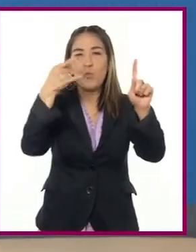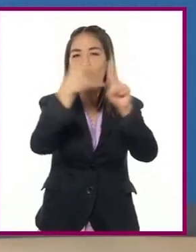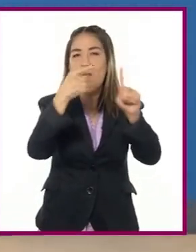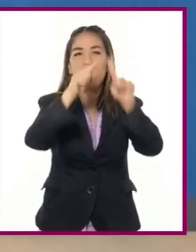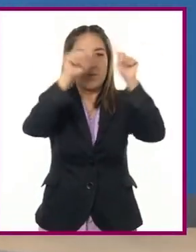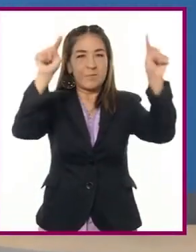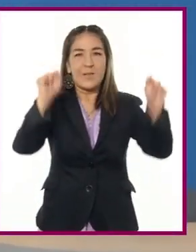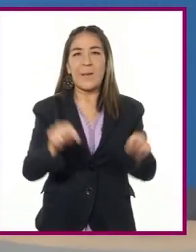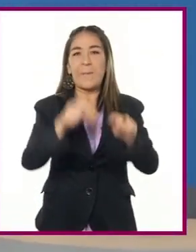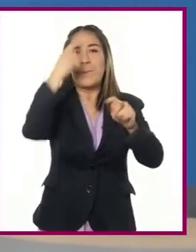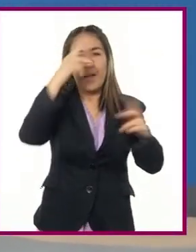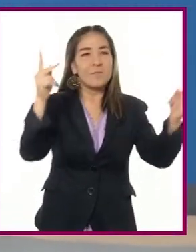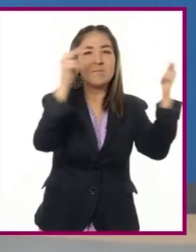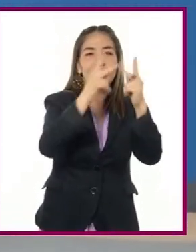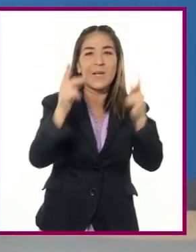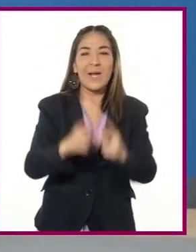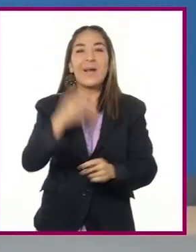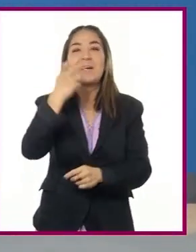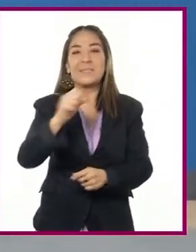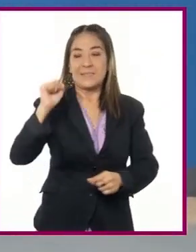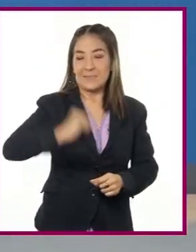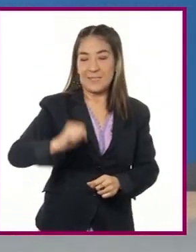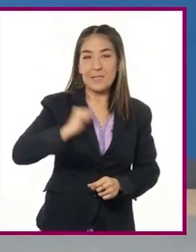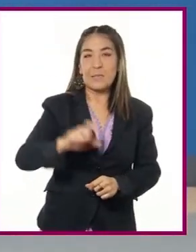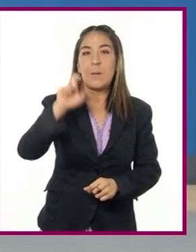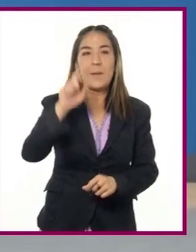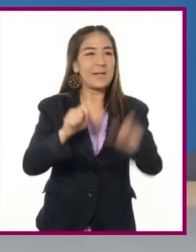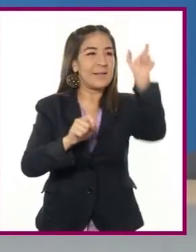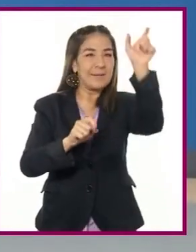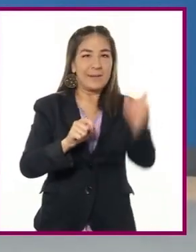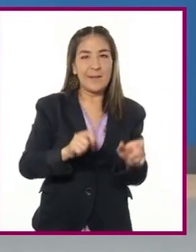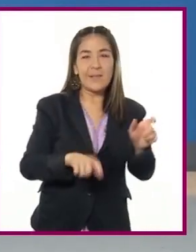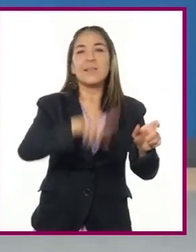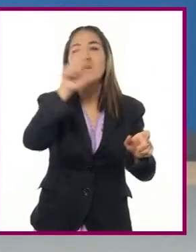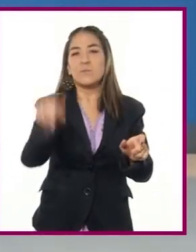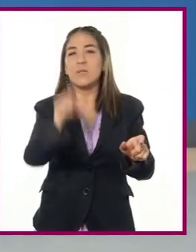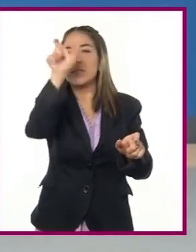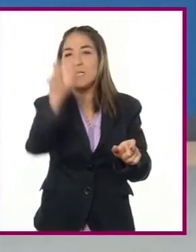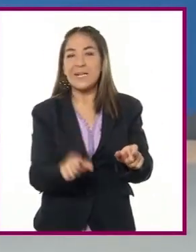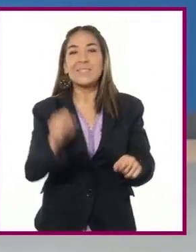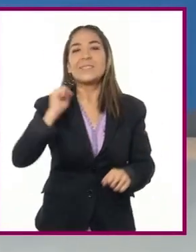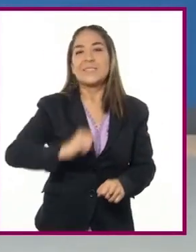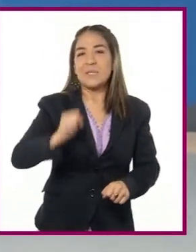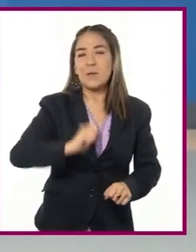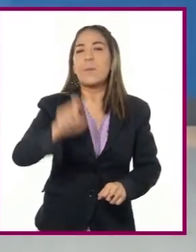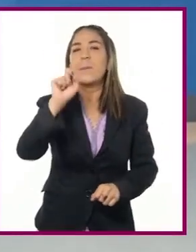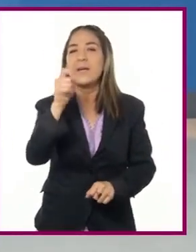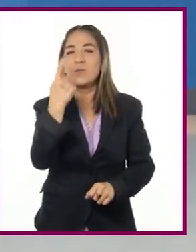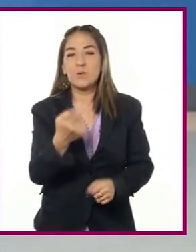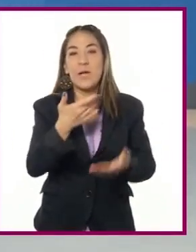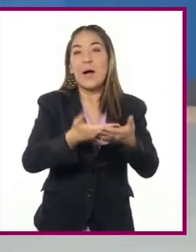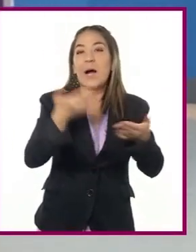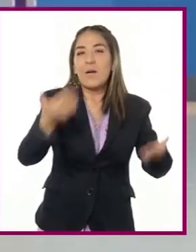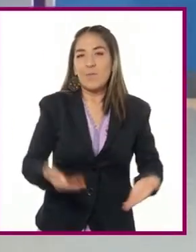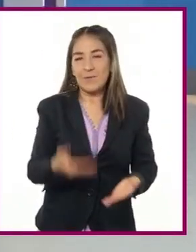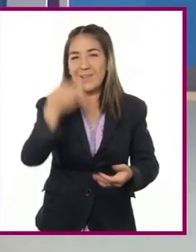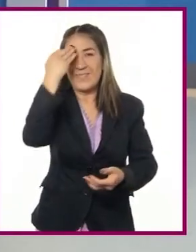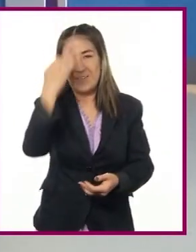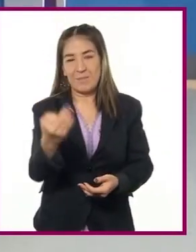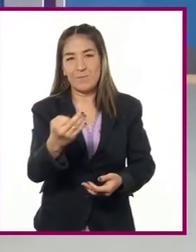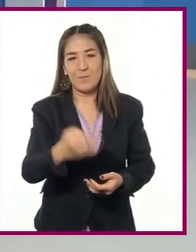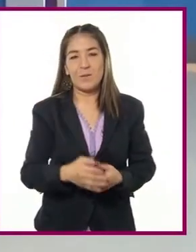causas de las luchas feministas del siglo XX y en la segunda columna la del siglo XXI, es decir, las